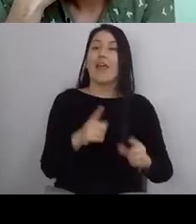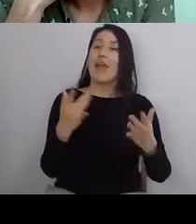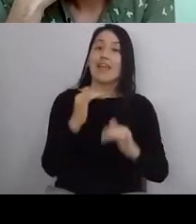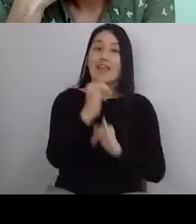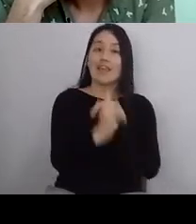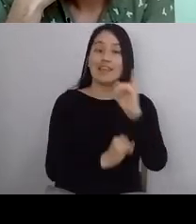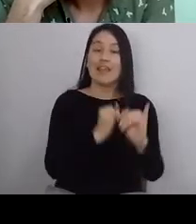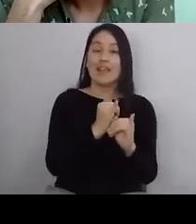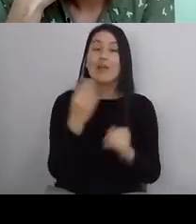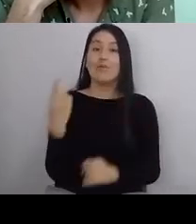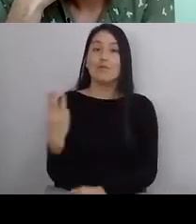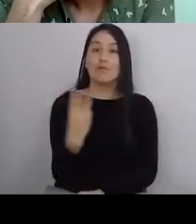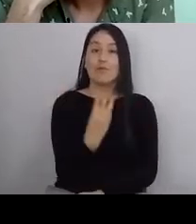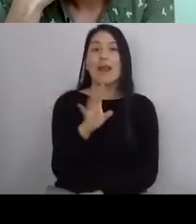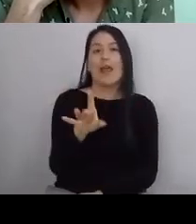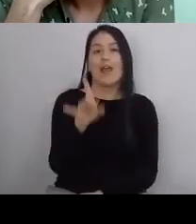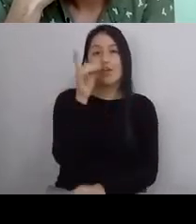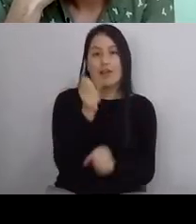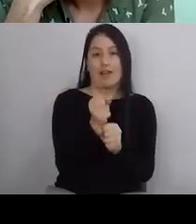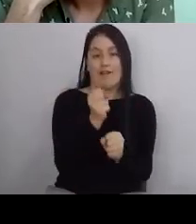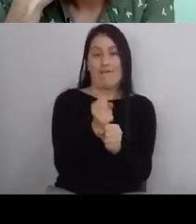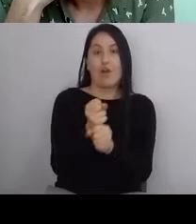buscar trabajo. Y el día de hoy